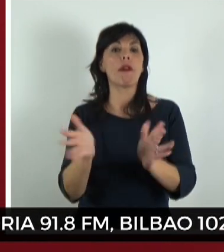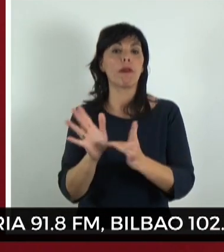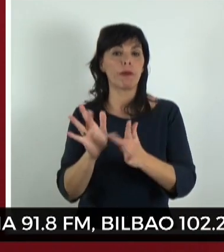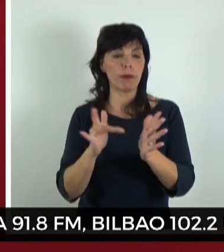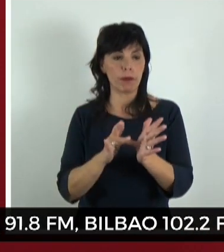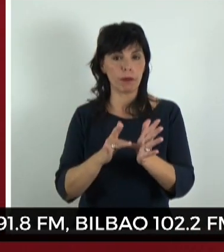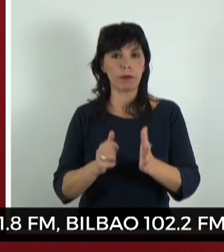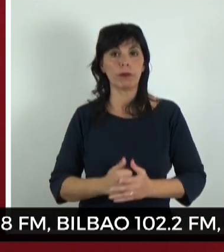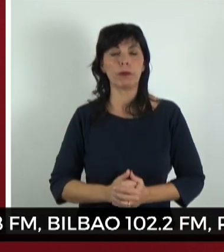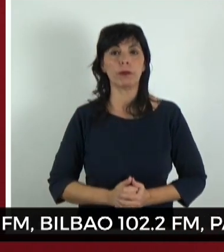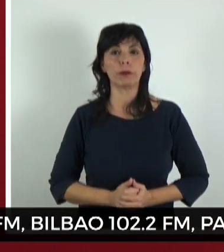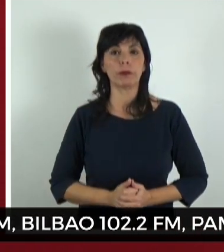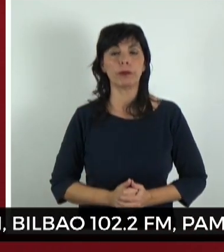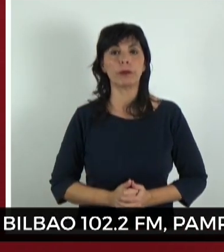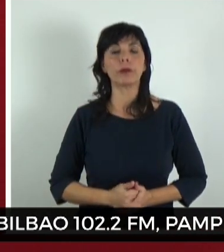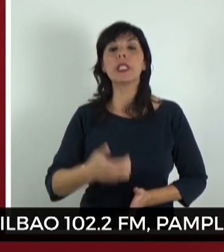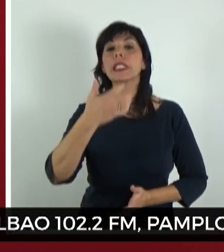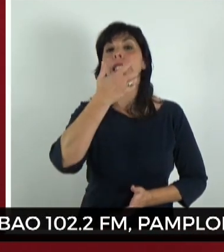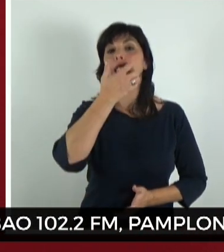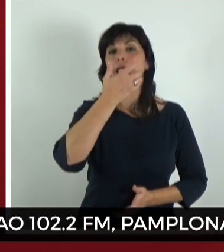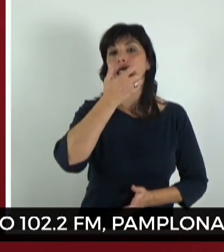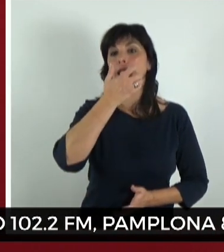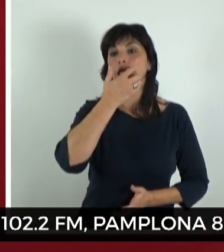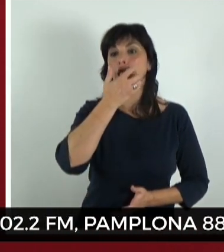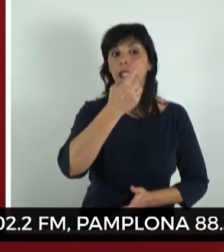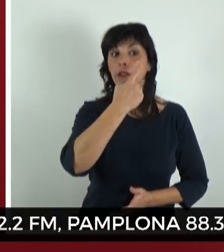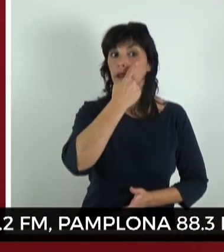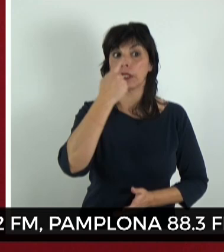Y si alguien pudo dar testimonio de esa gracia,